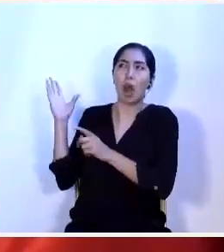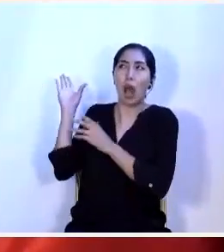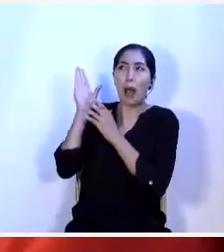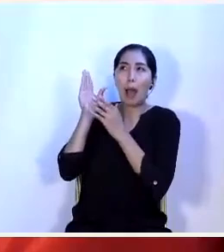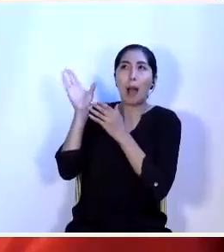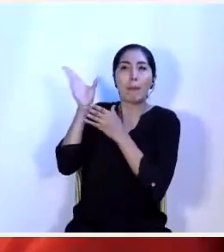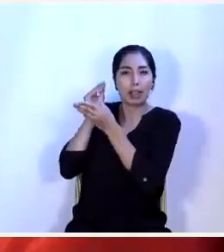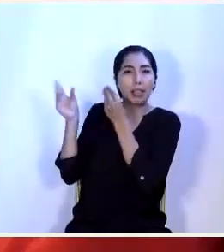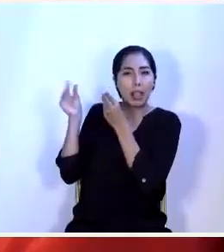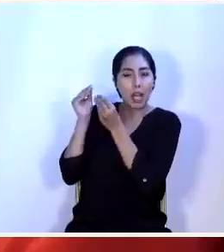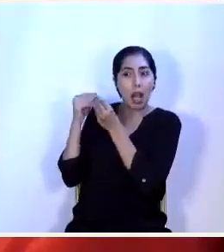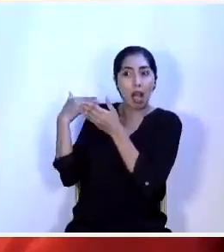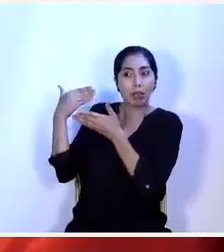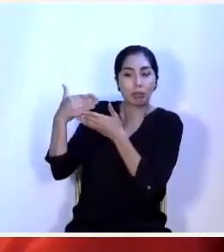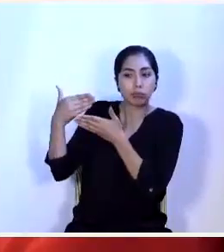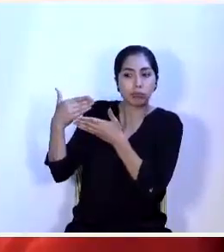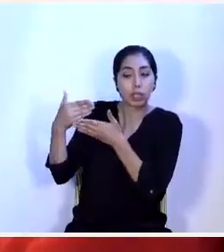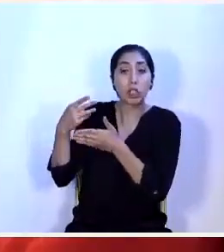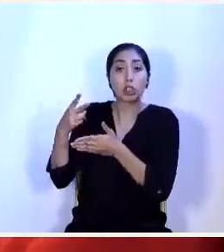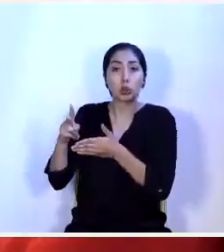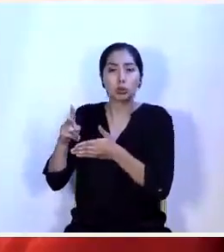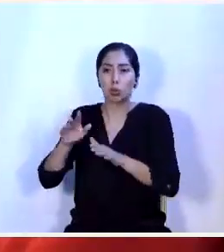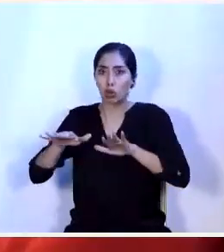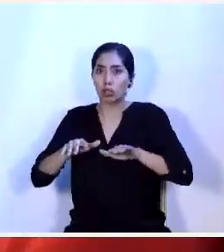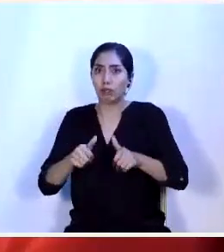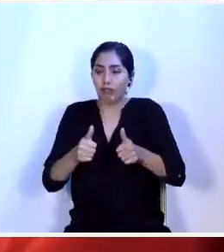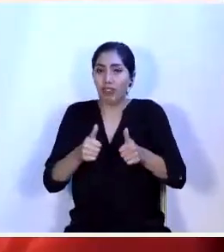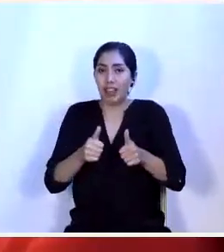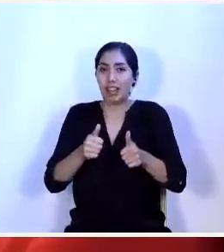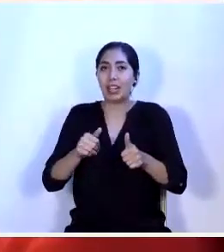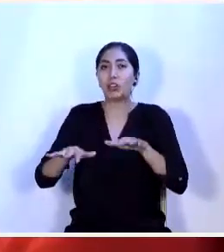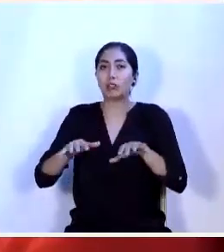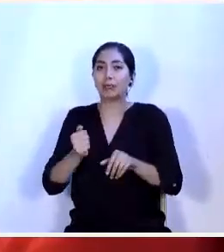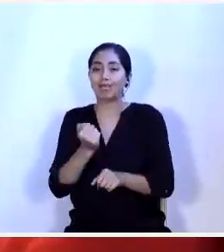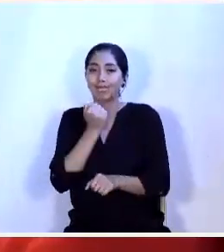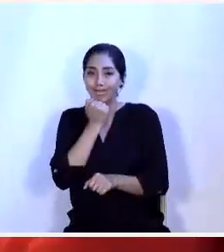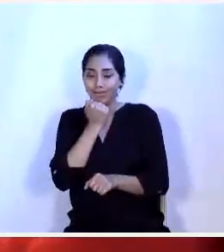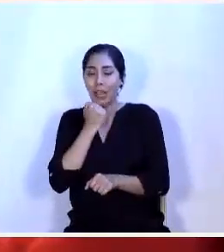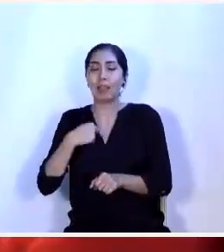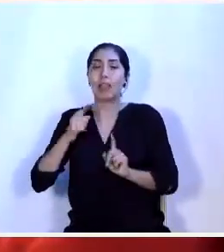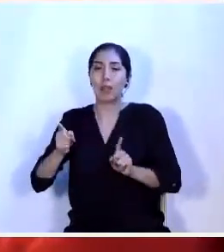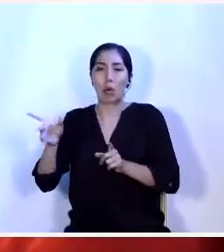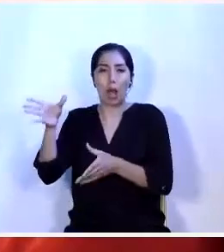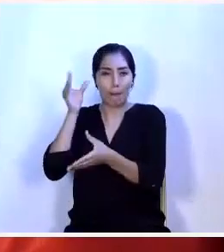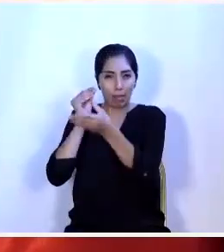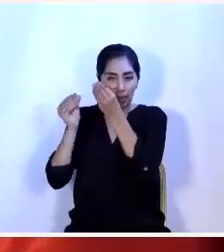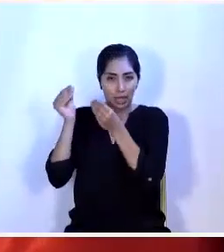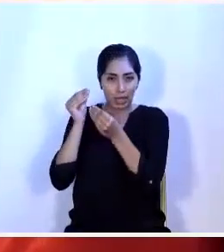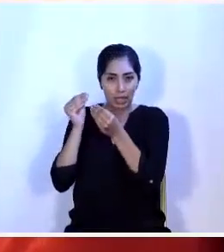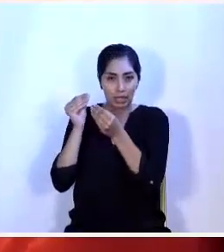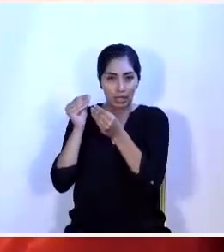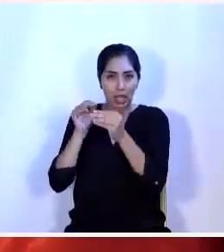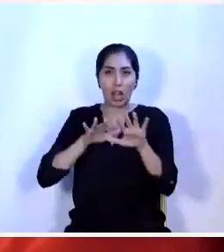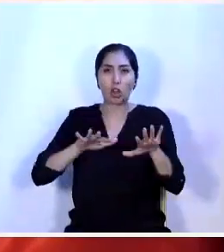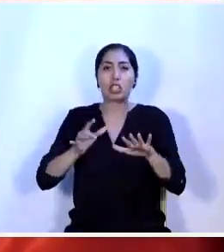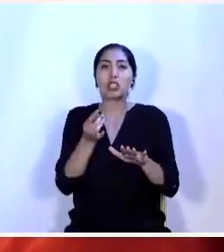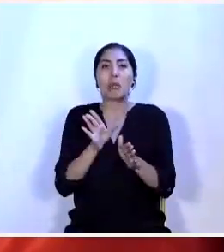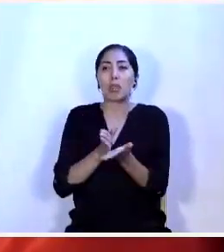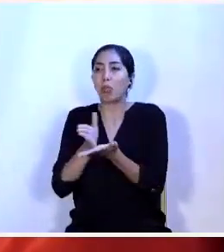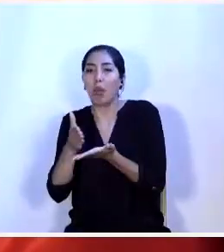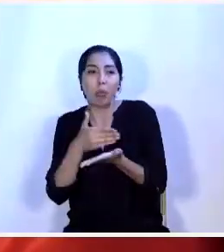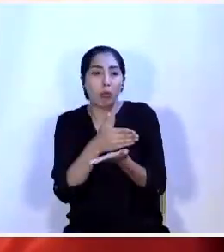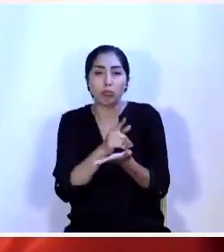sus aciertos y sus errores. La historia no es en blanco y negro y yo me alejo de todos los que tienen juicios demasiado categóricos sobre esas